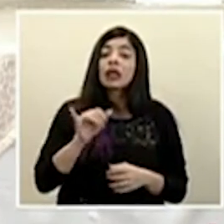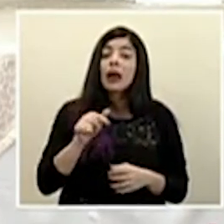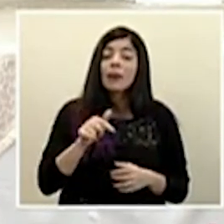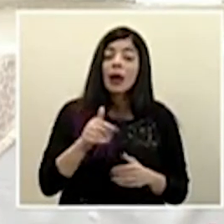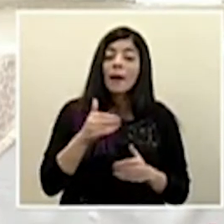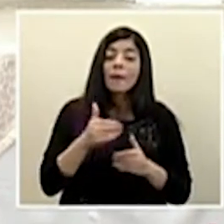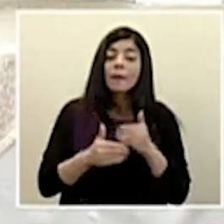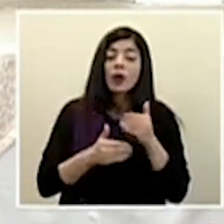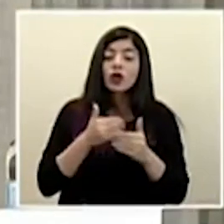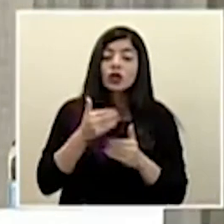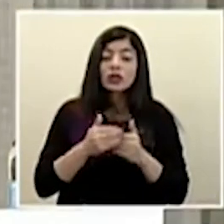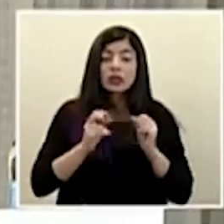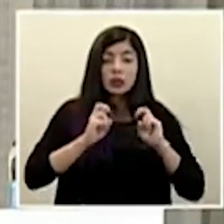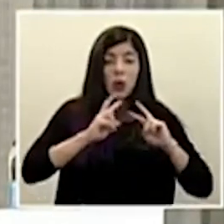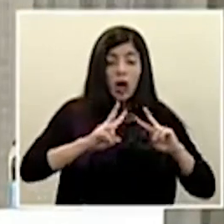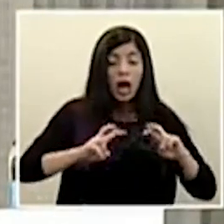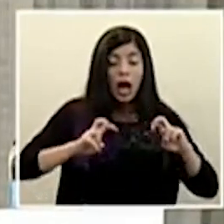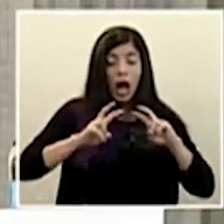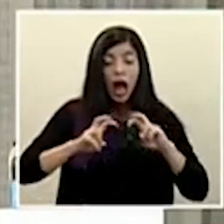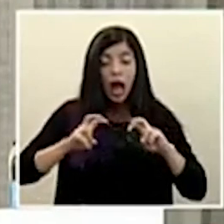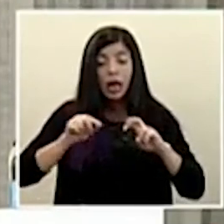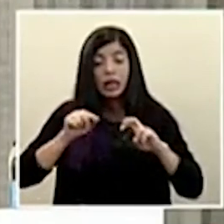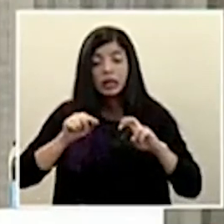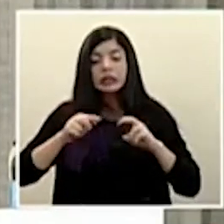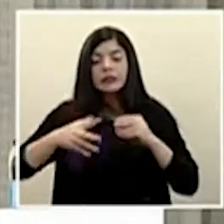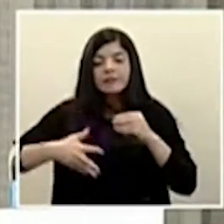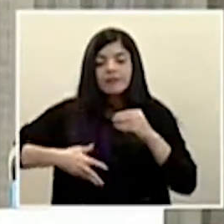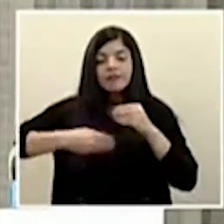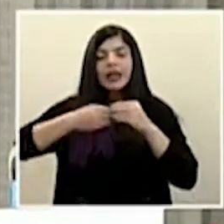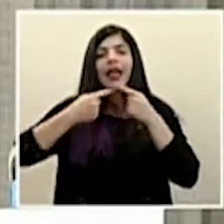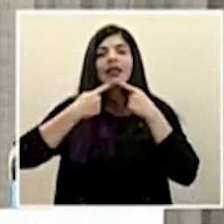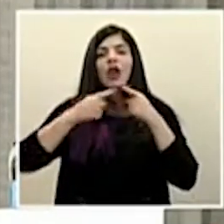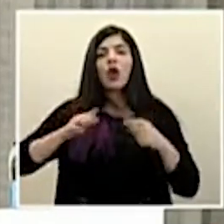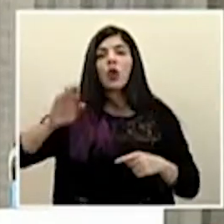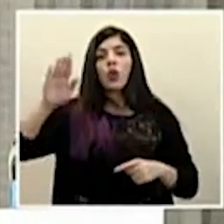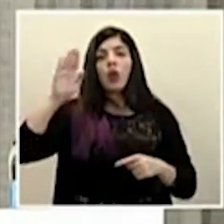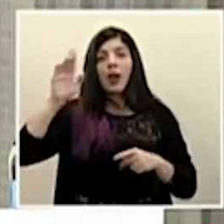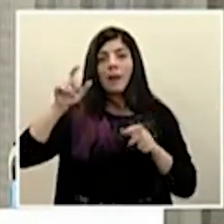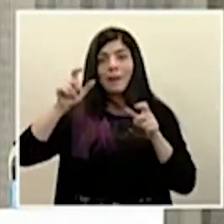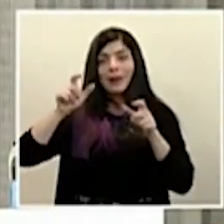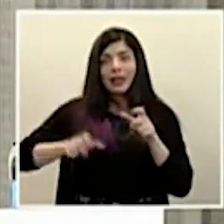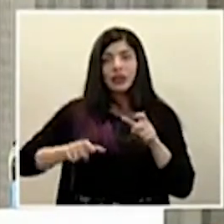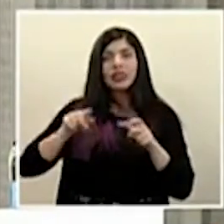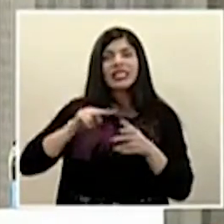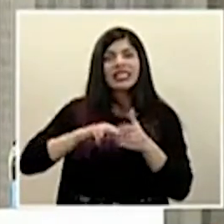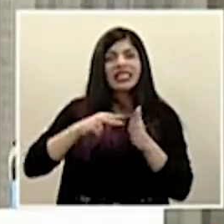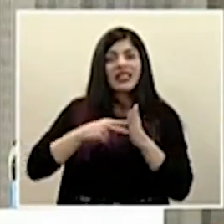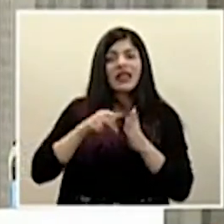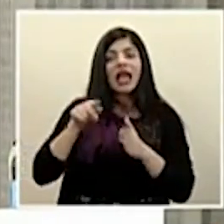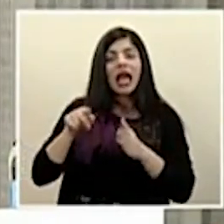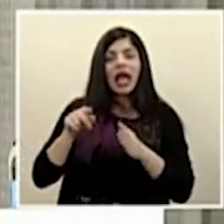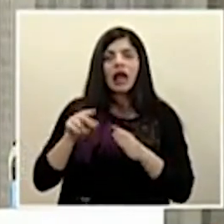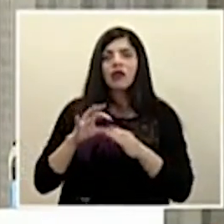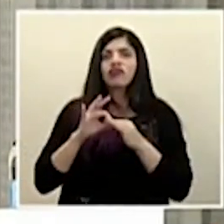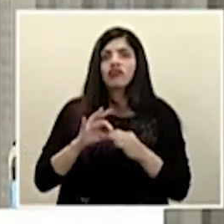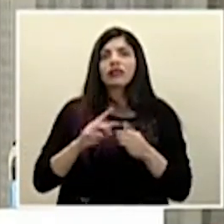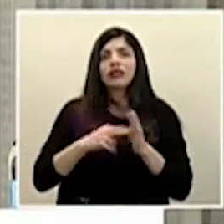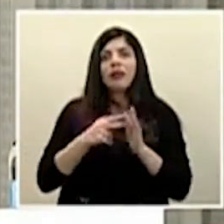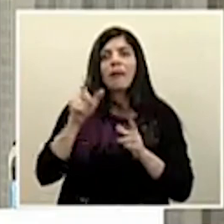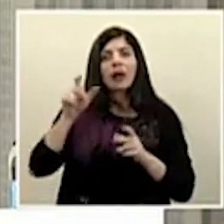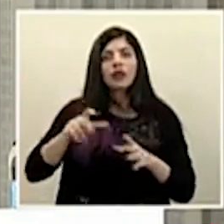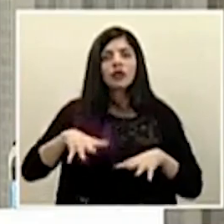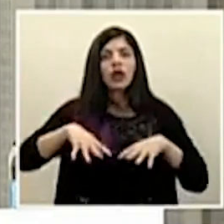proceso de análisis se incorpora la declaración jurada de las personas, la cual es un instrumento vinculante de